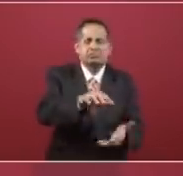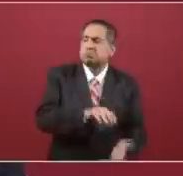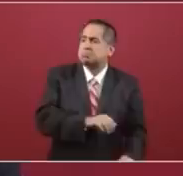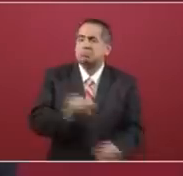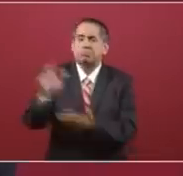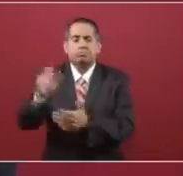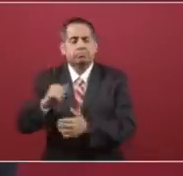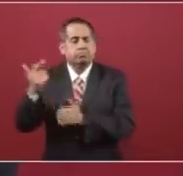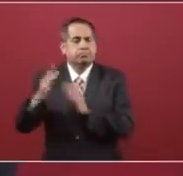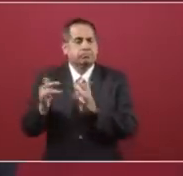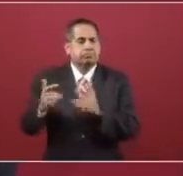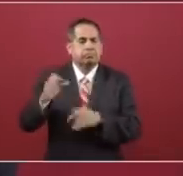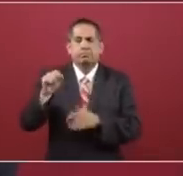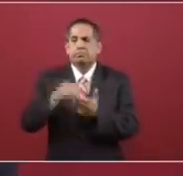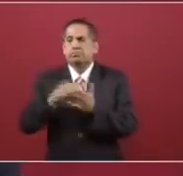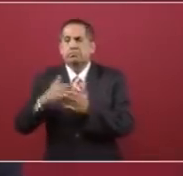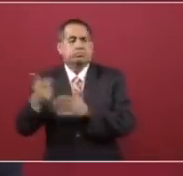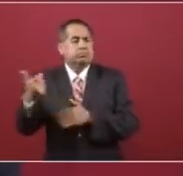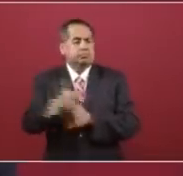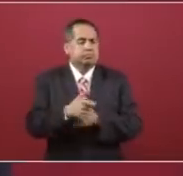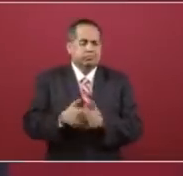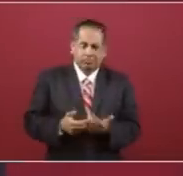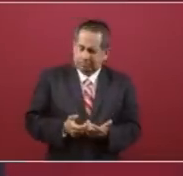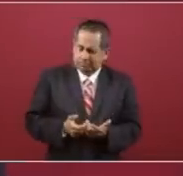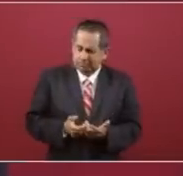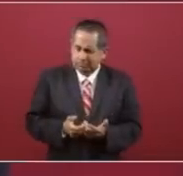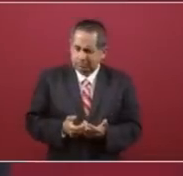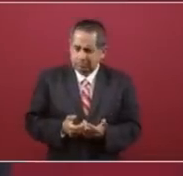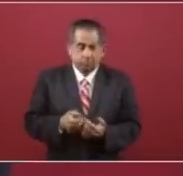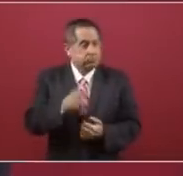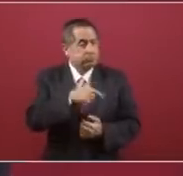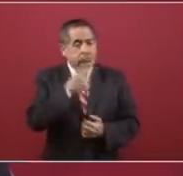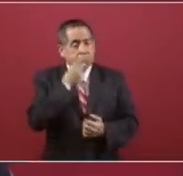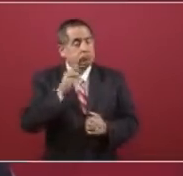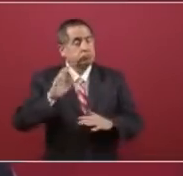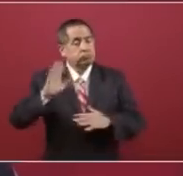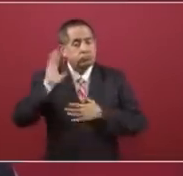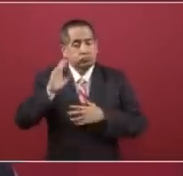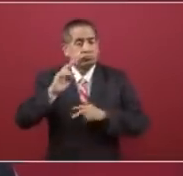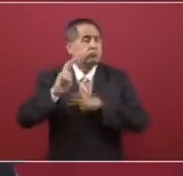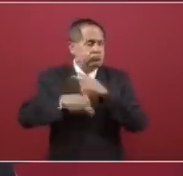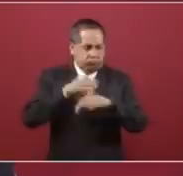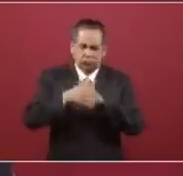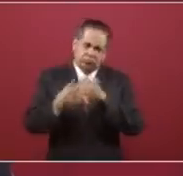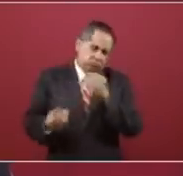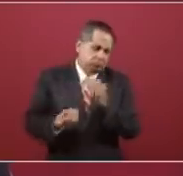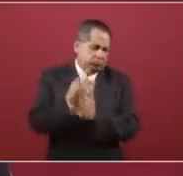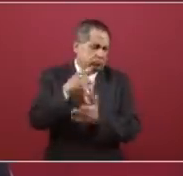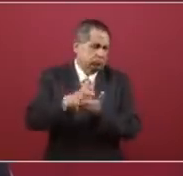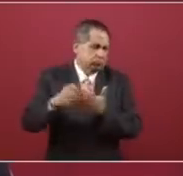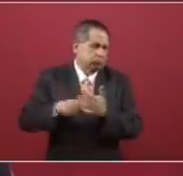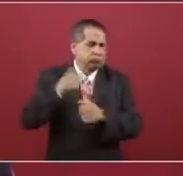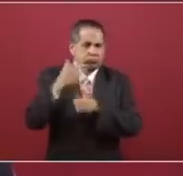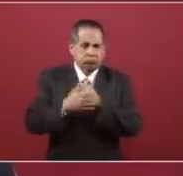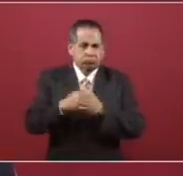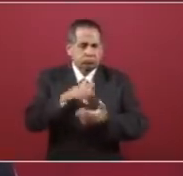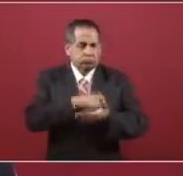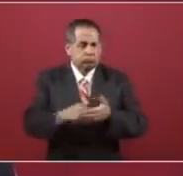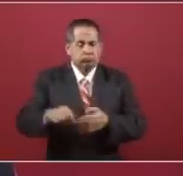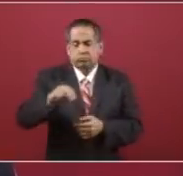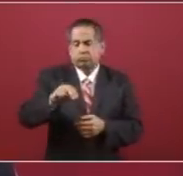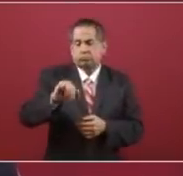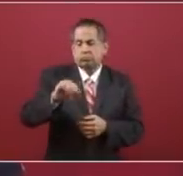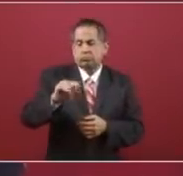Y con el compromiso de comprarle el nitrógeno.